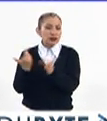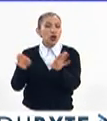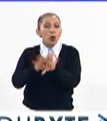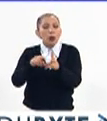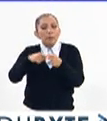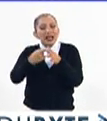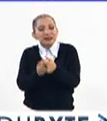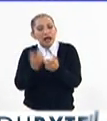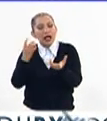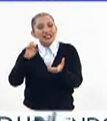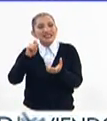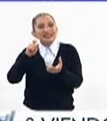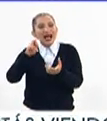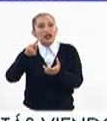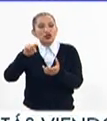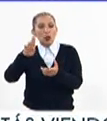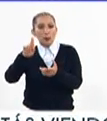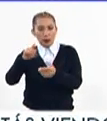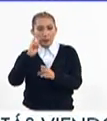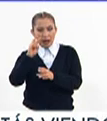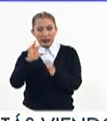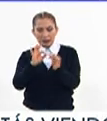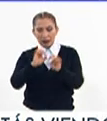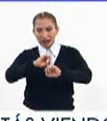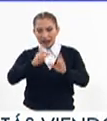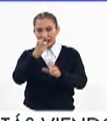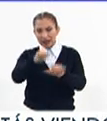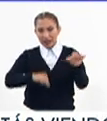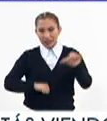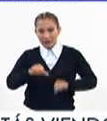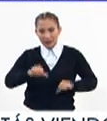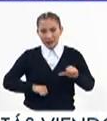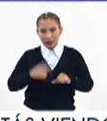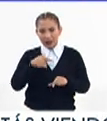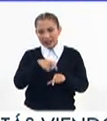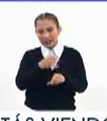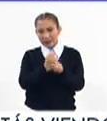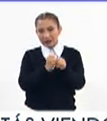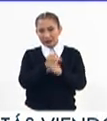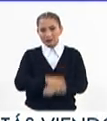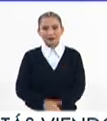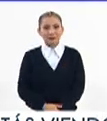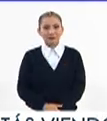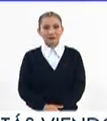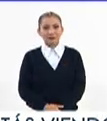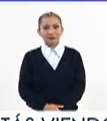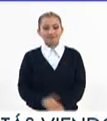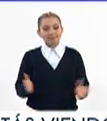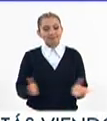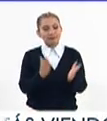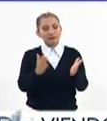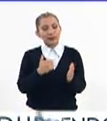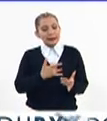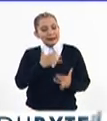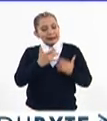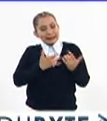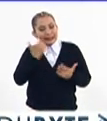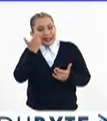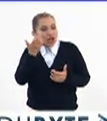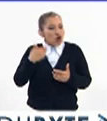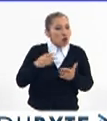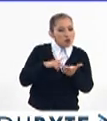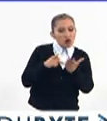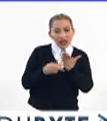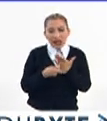cómo comenzar una startup. Los invito a ver los detalles de estas actividades en la siguiente nota. Promover el espíritu emprendedor de